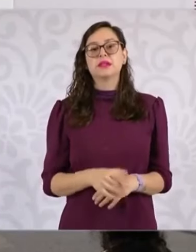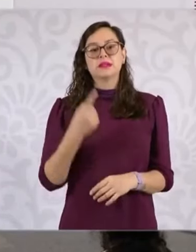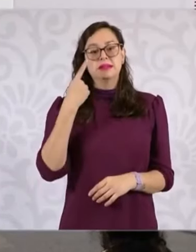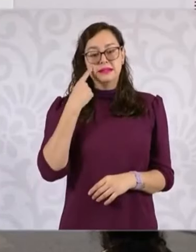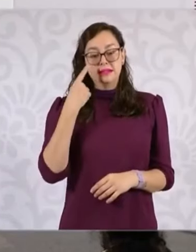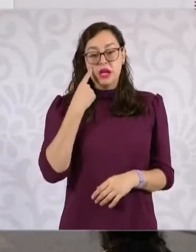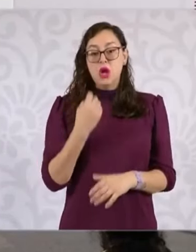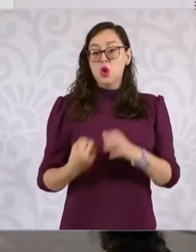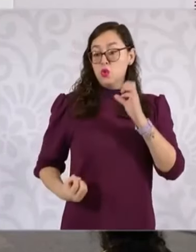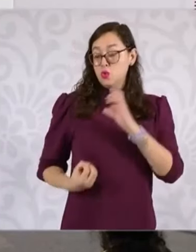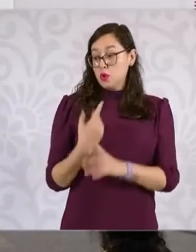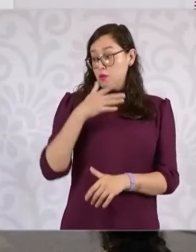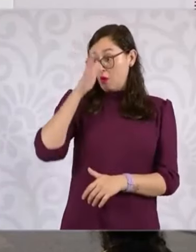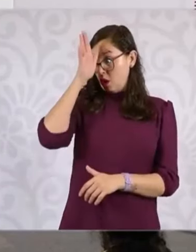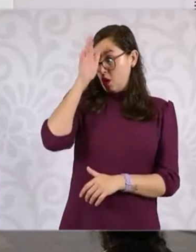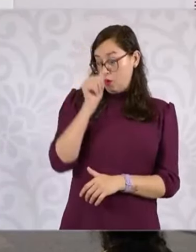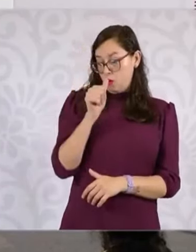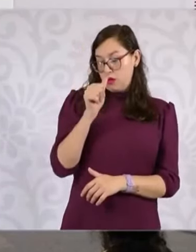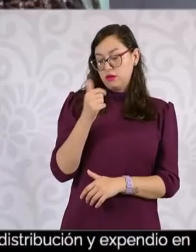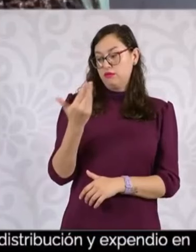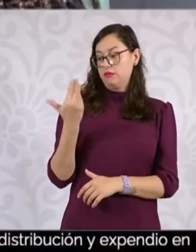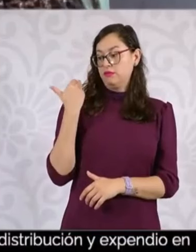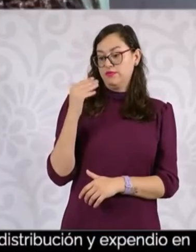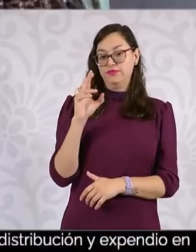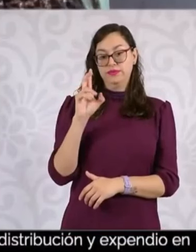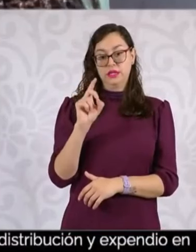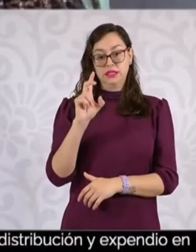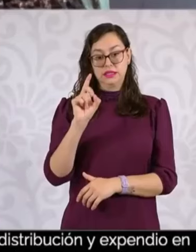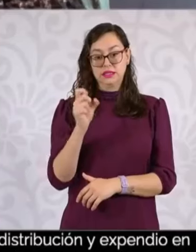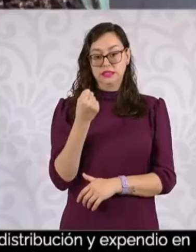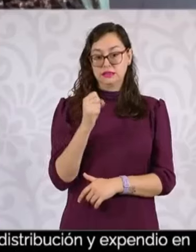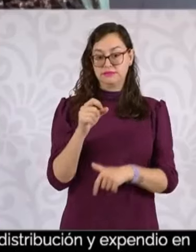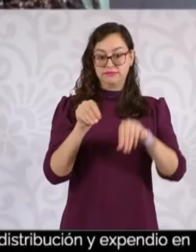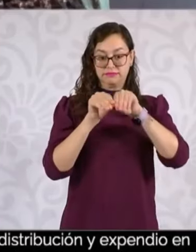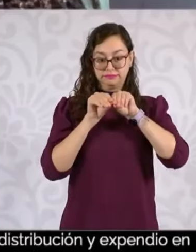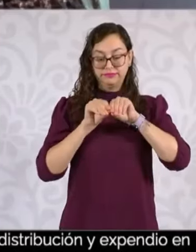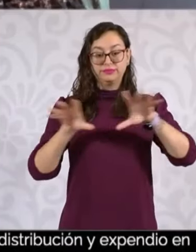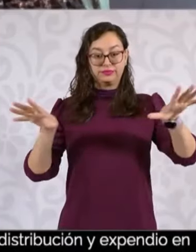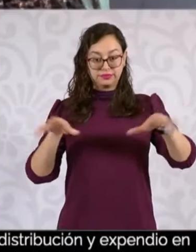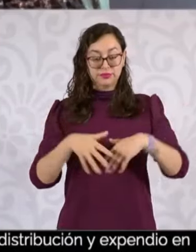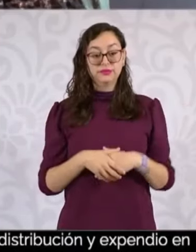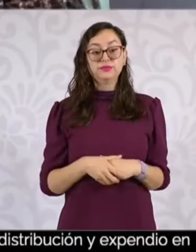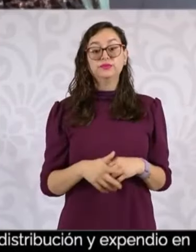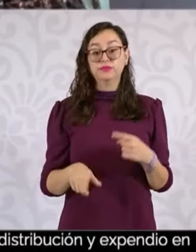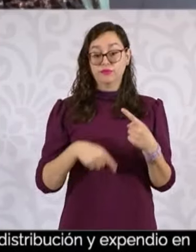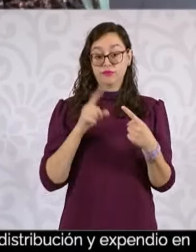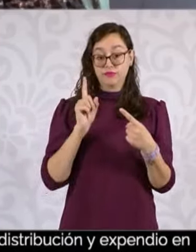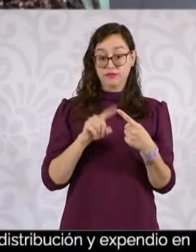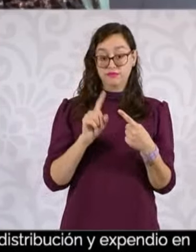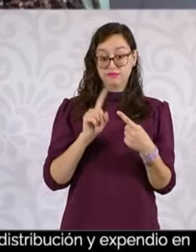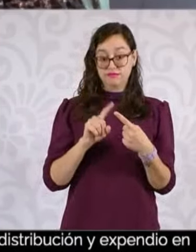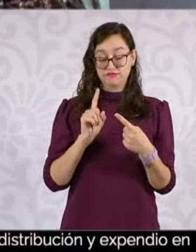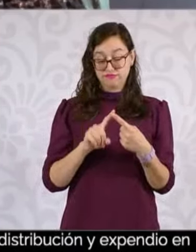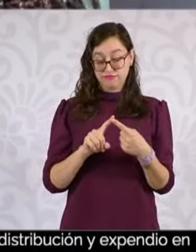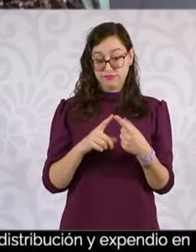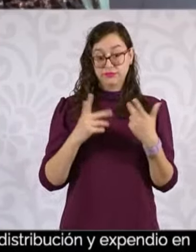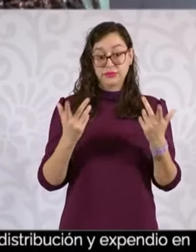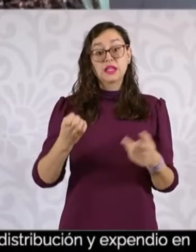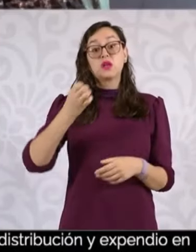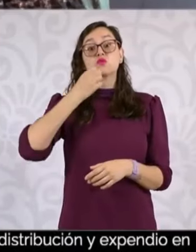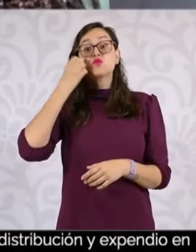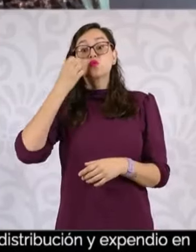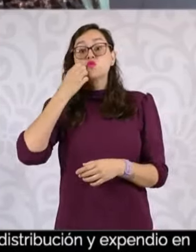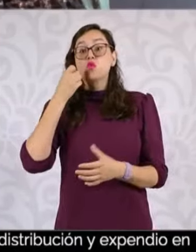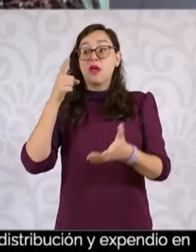este acuerdo publicado el 30 de septiembre? Primero, detener o impedir la